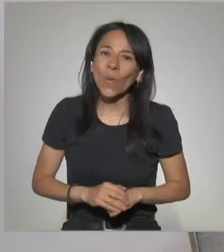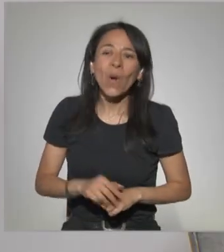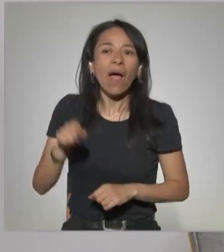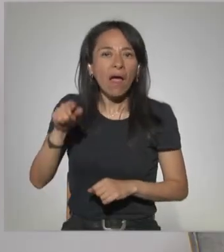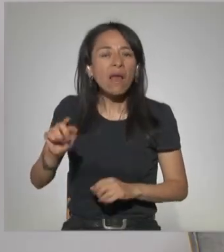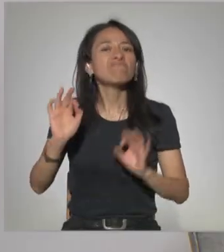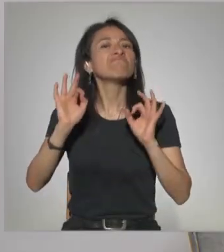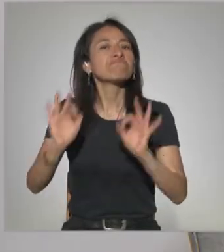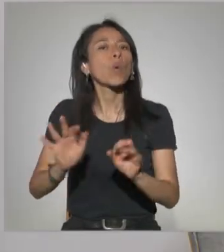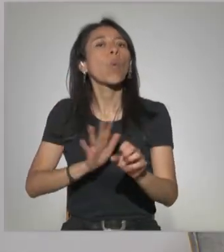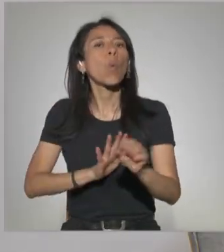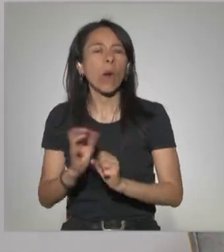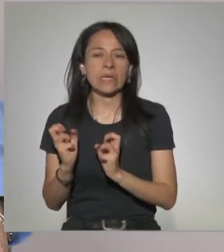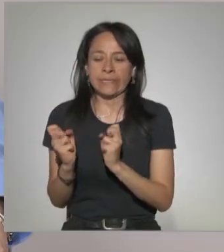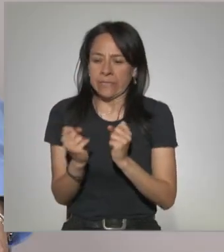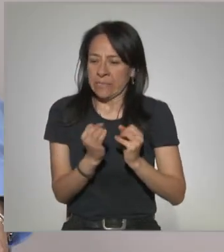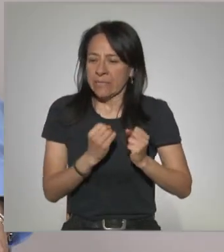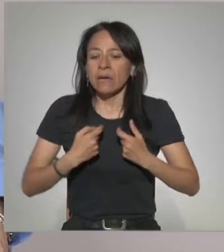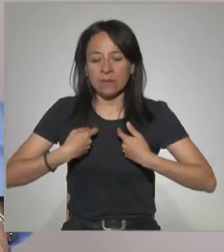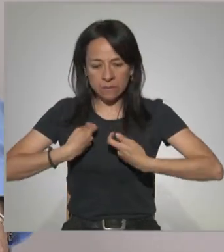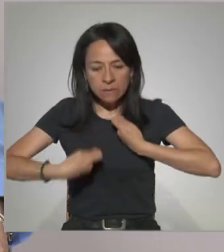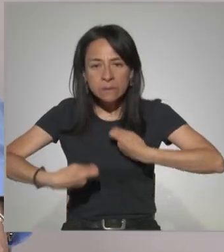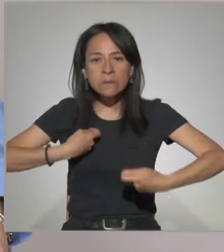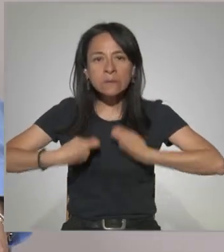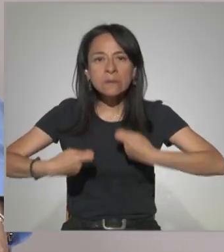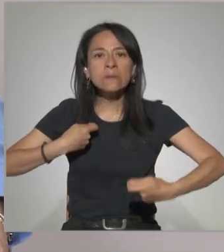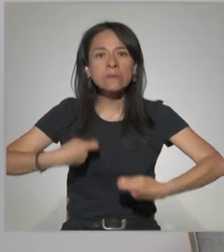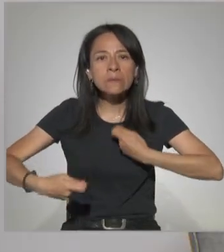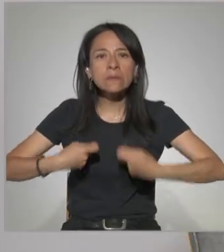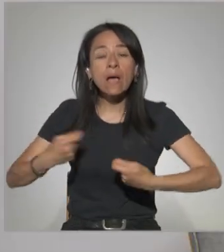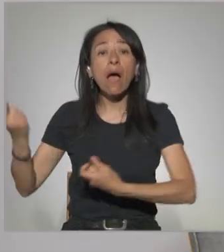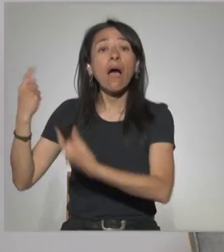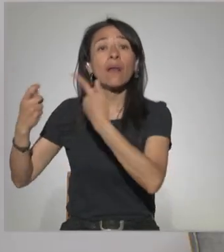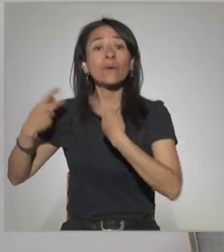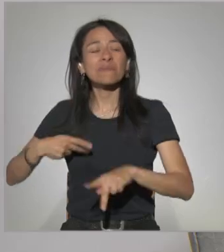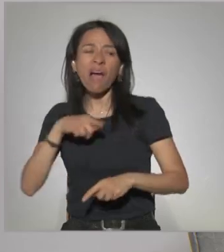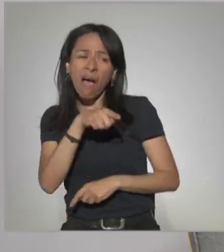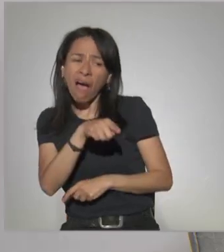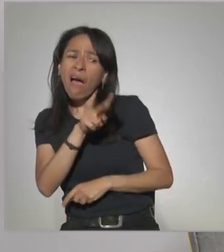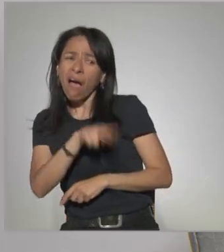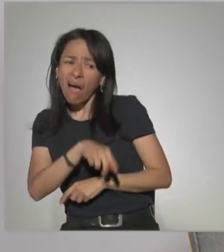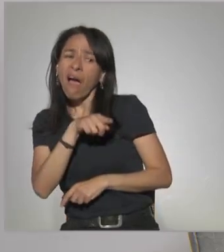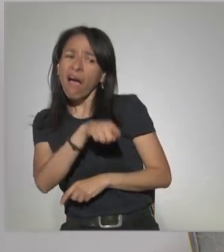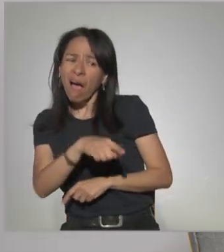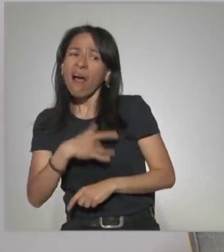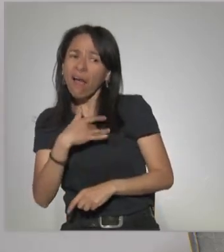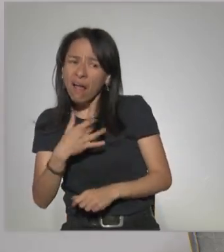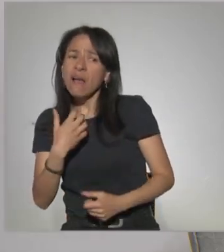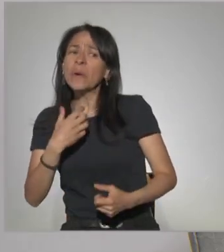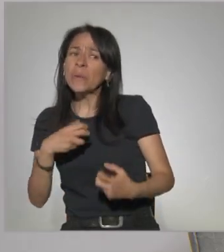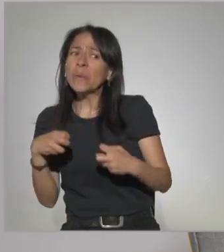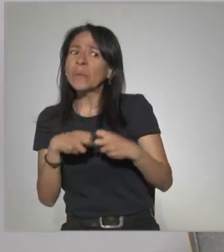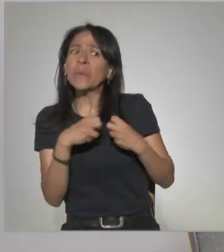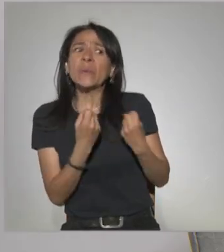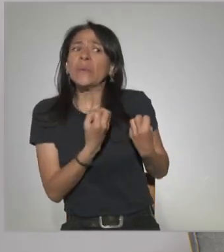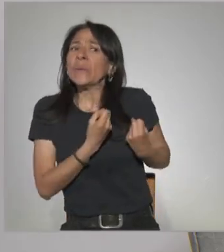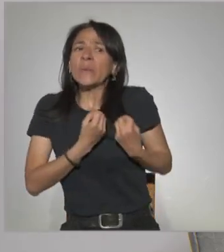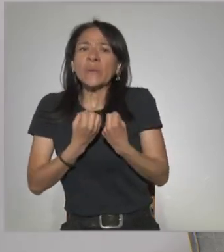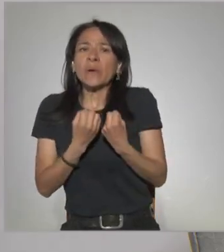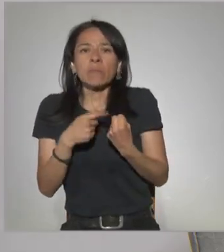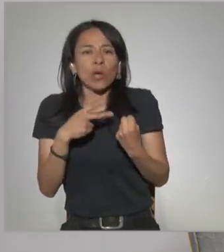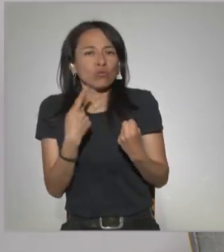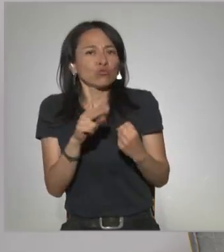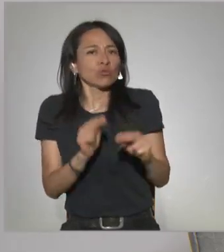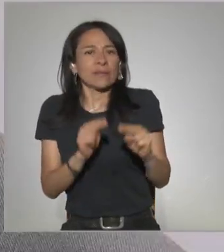controlando el estrés que los demás creen que tiene, pero esta persona no tiene estos niveles tan altos de cortisol